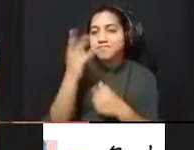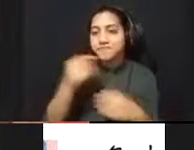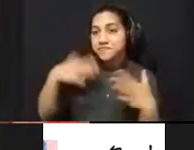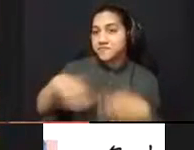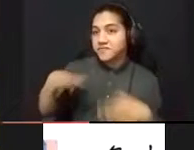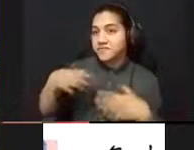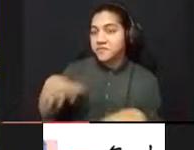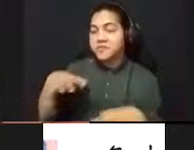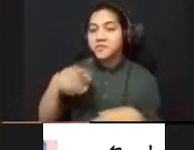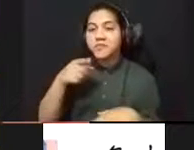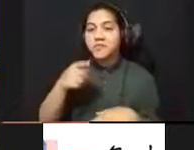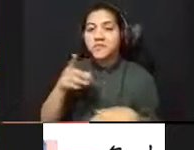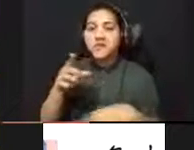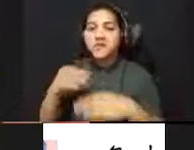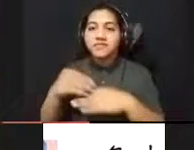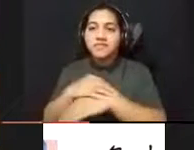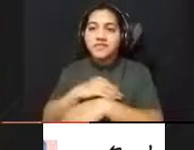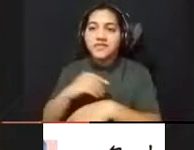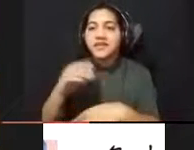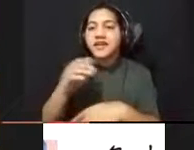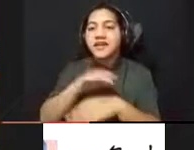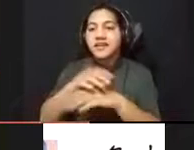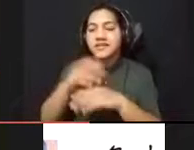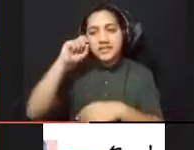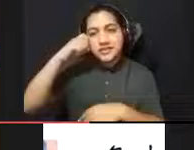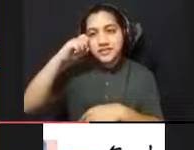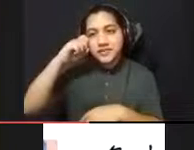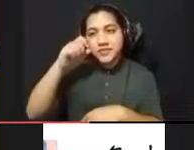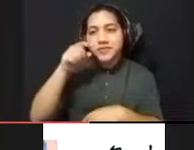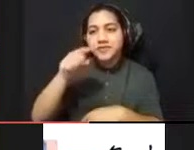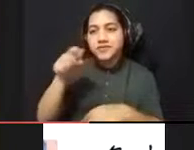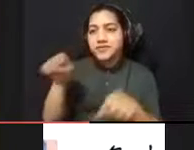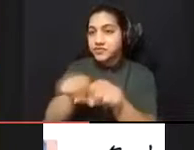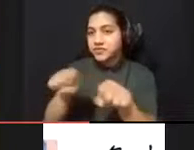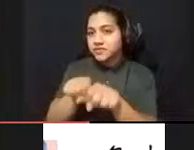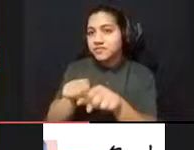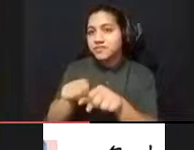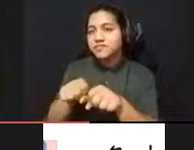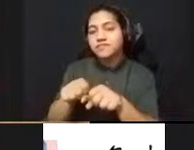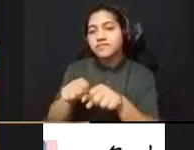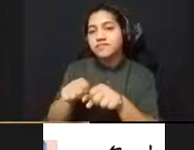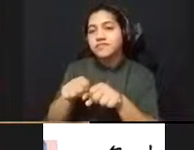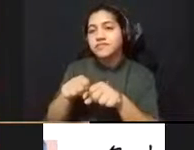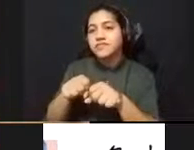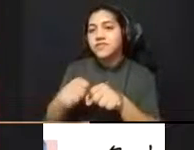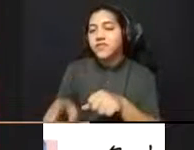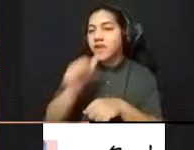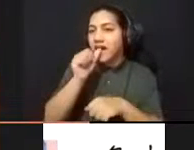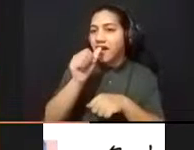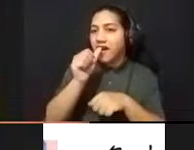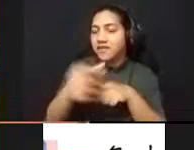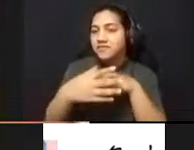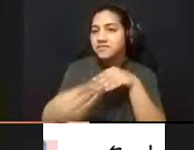crea con la piel de una cebolla. Los zapatos los hace con una almendra.